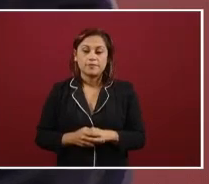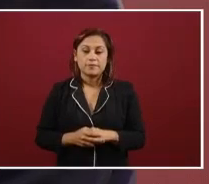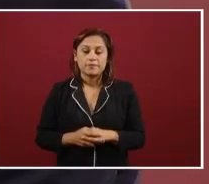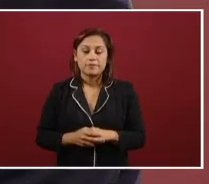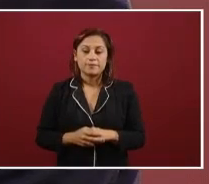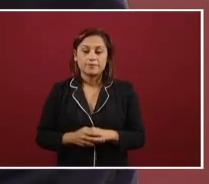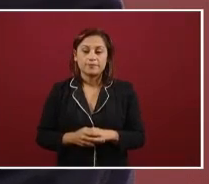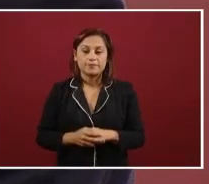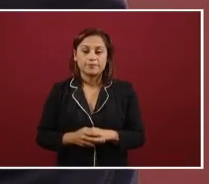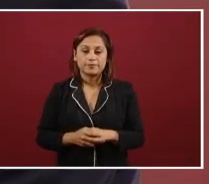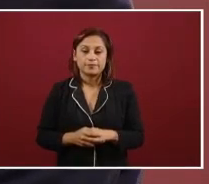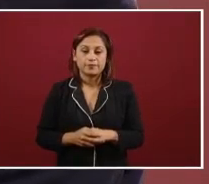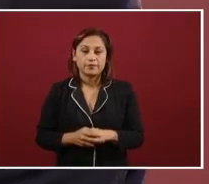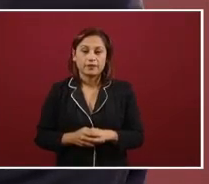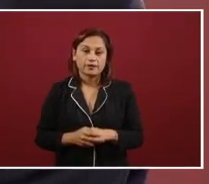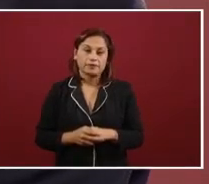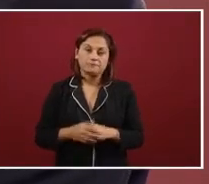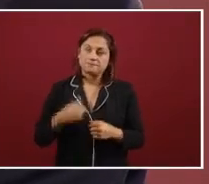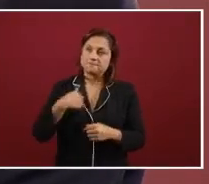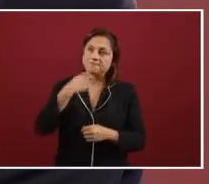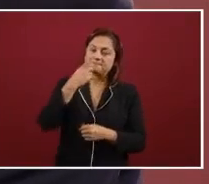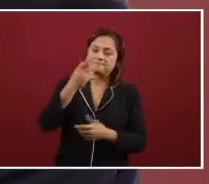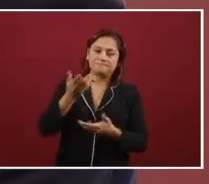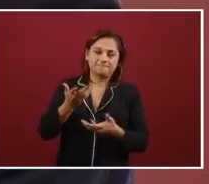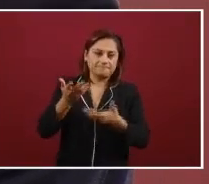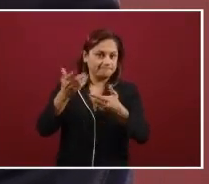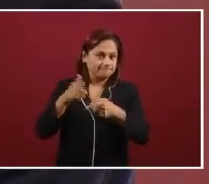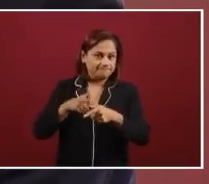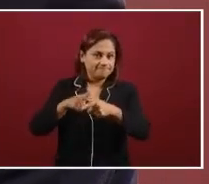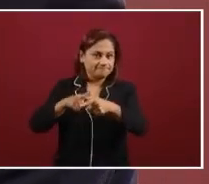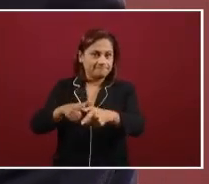y que sigan